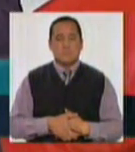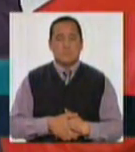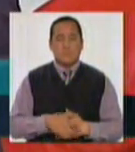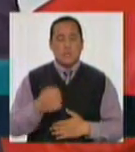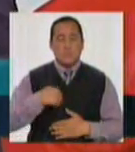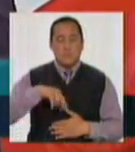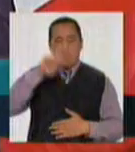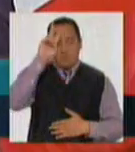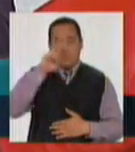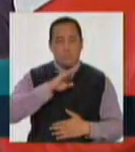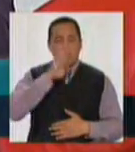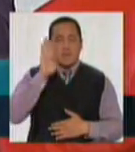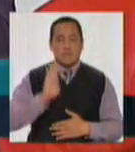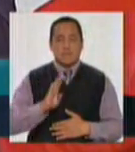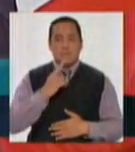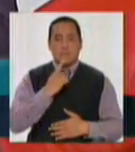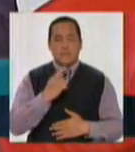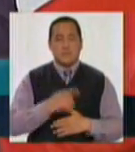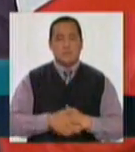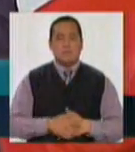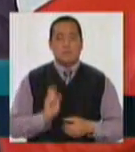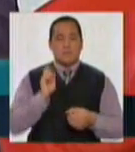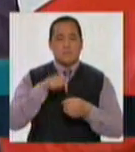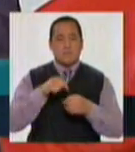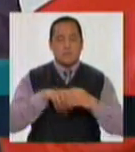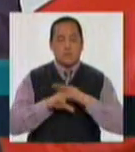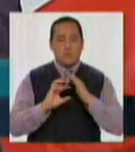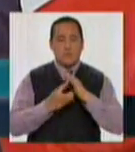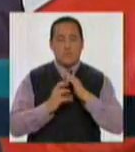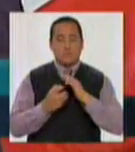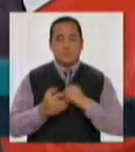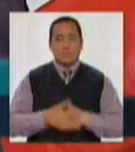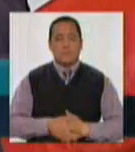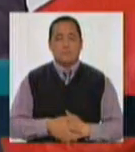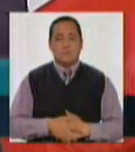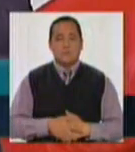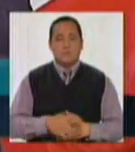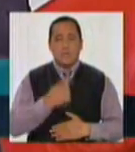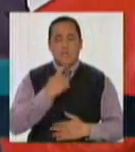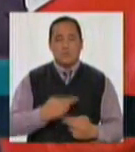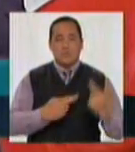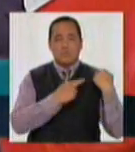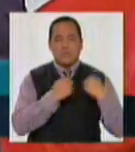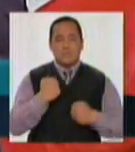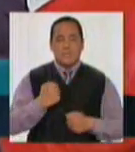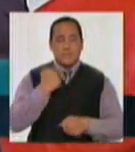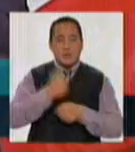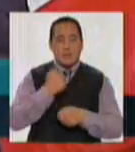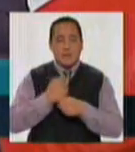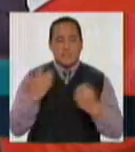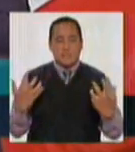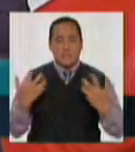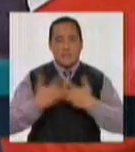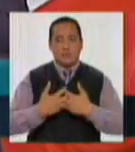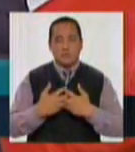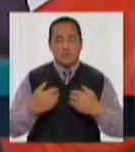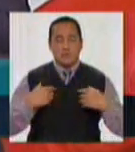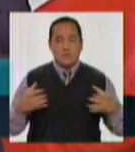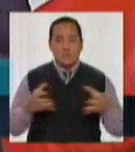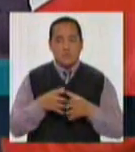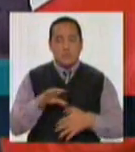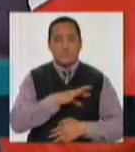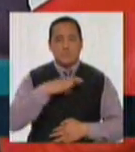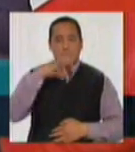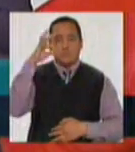e os países que estão na UNASUR, eles têm uma obrigação de construir essa integração no